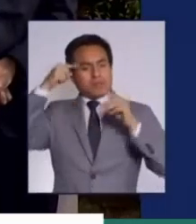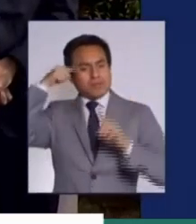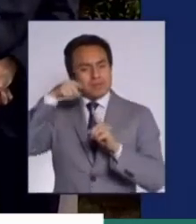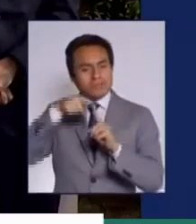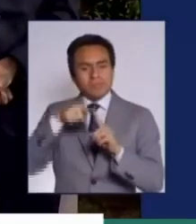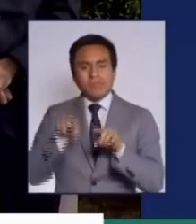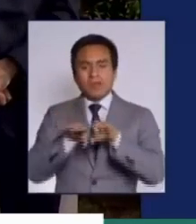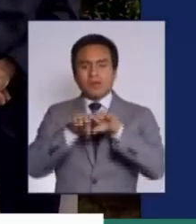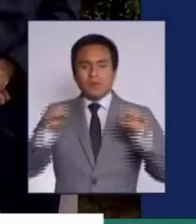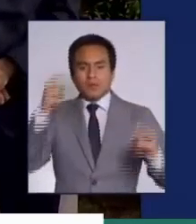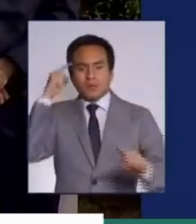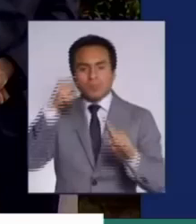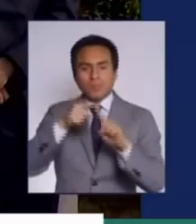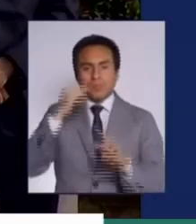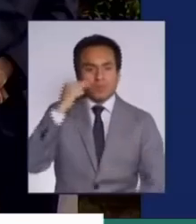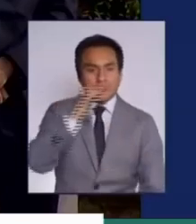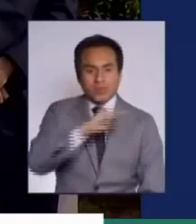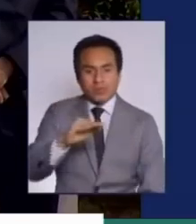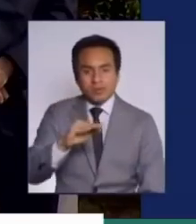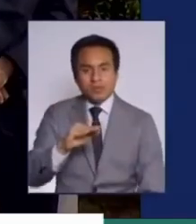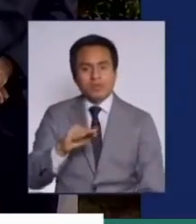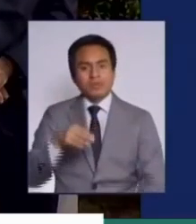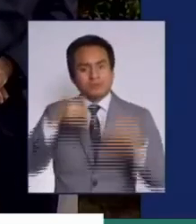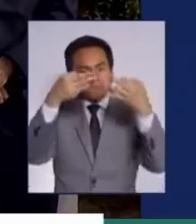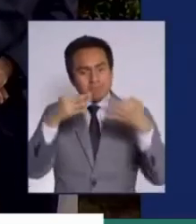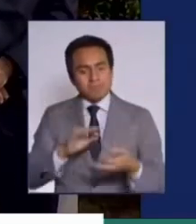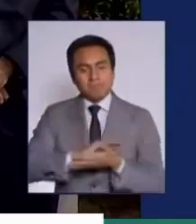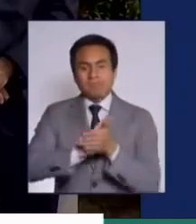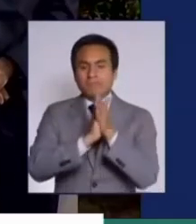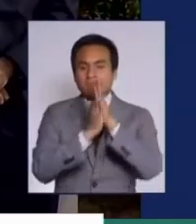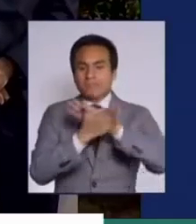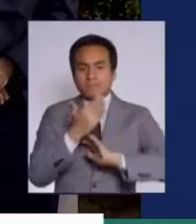pandemia en adelante o desde el estadio social en adelante?